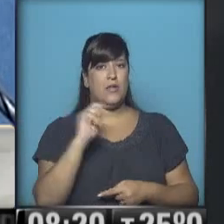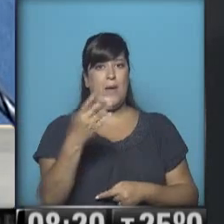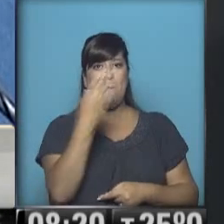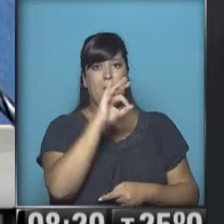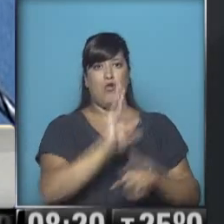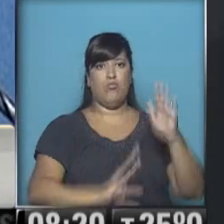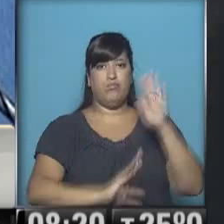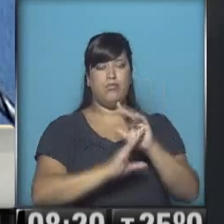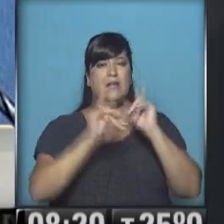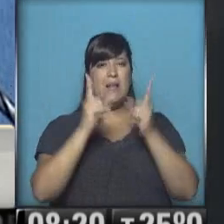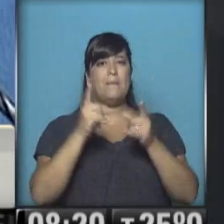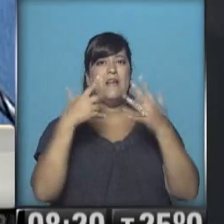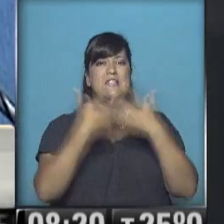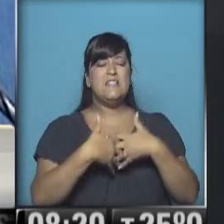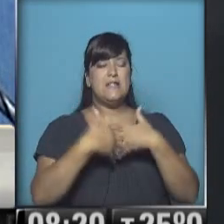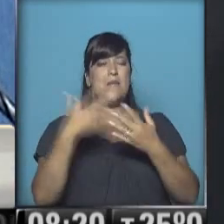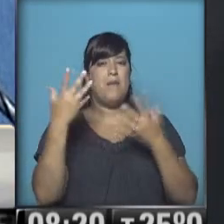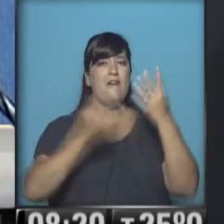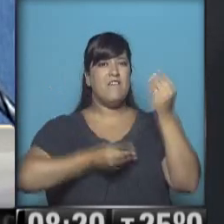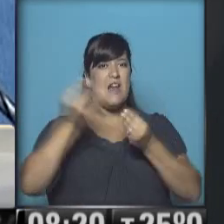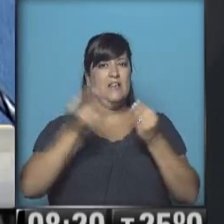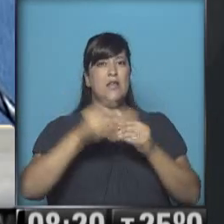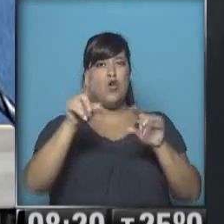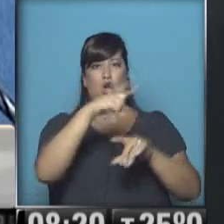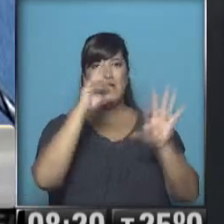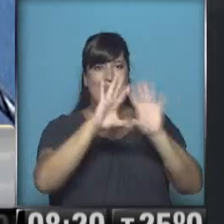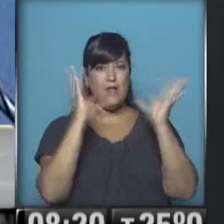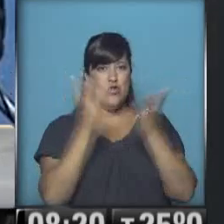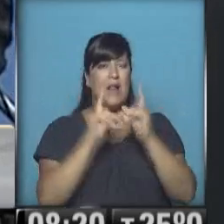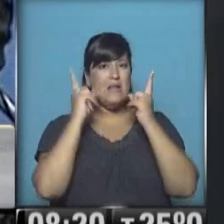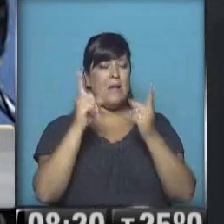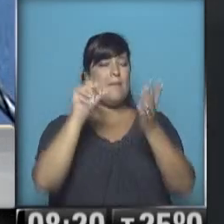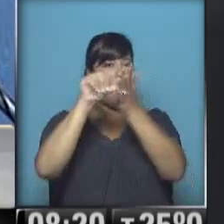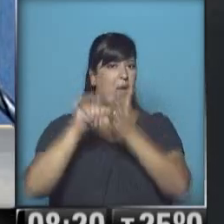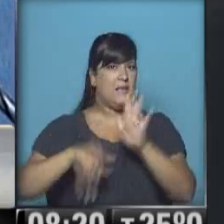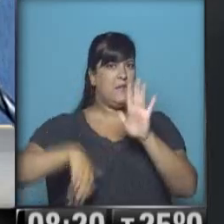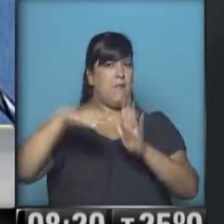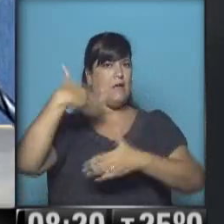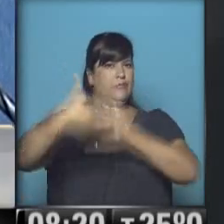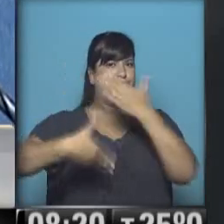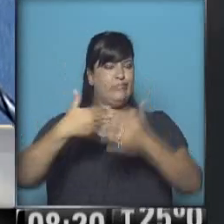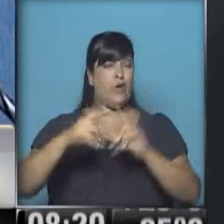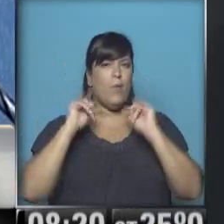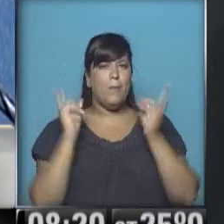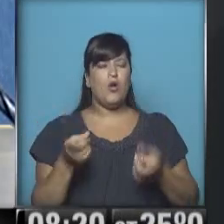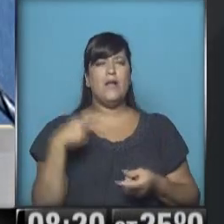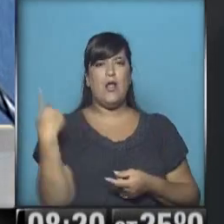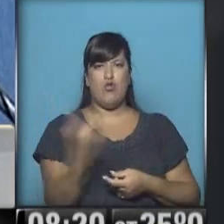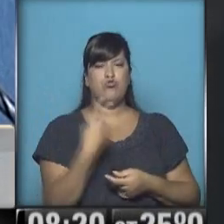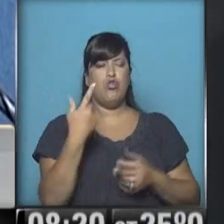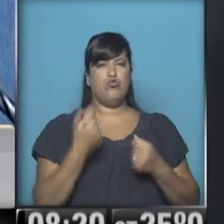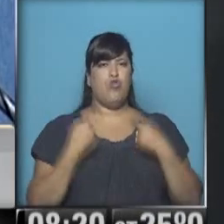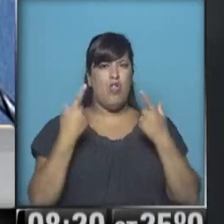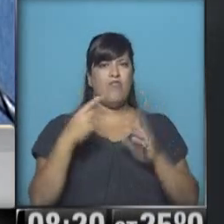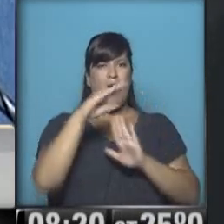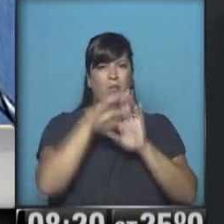sistema financiero internacional y efectivamente los países más desarrollados del mundo. Porque si uno genera las condiciones para eliminar